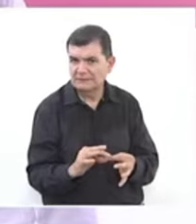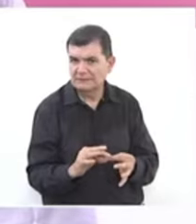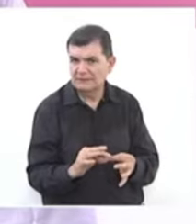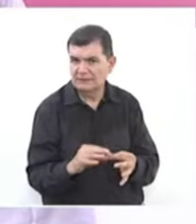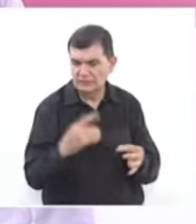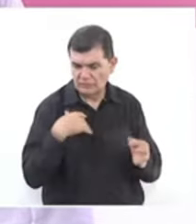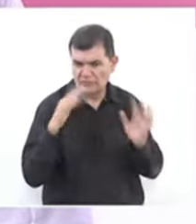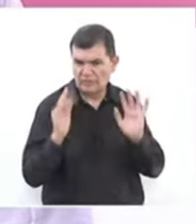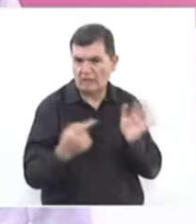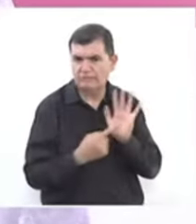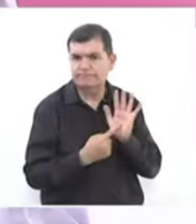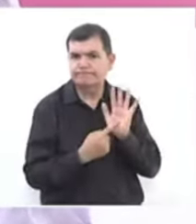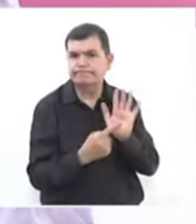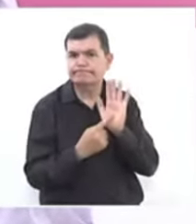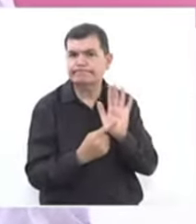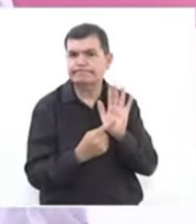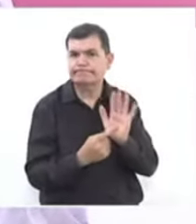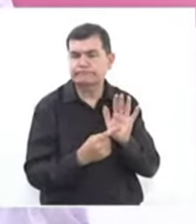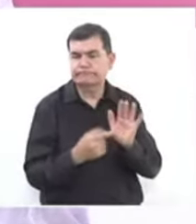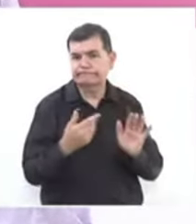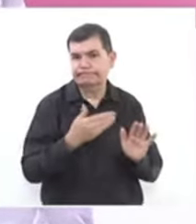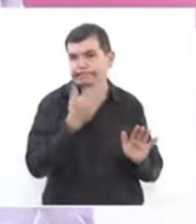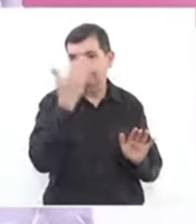Demostrado, porque no se sabe